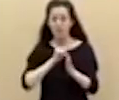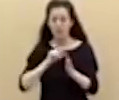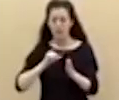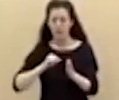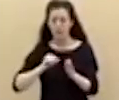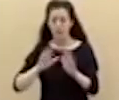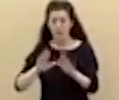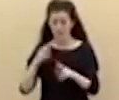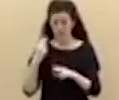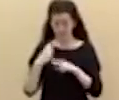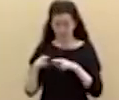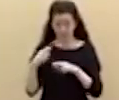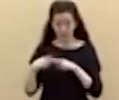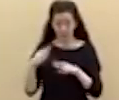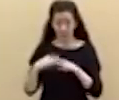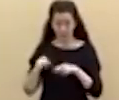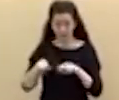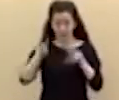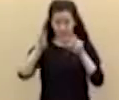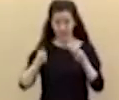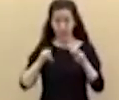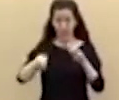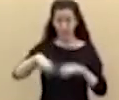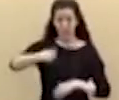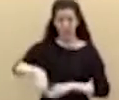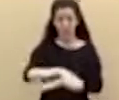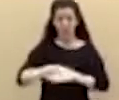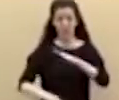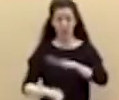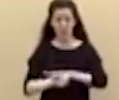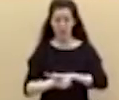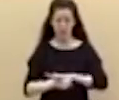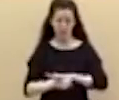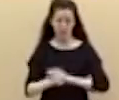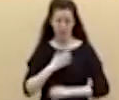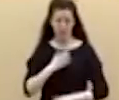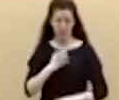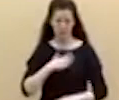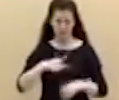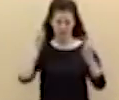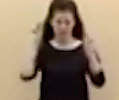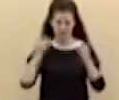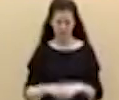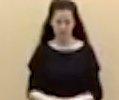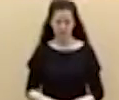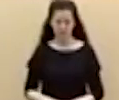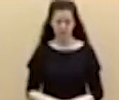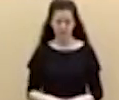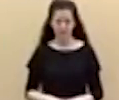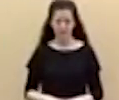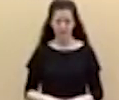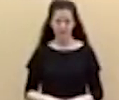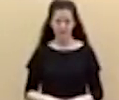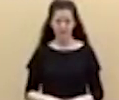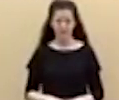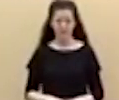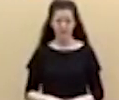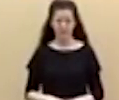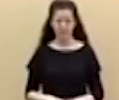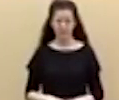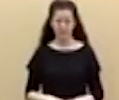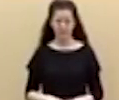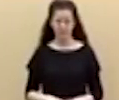votos Y tuvo que hacer alianzas Con todos los independentistas Incluyendo